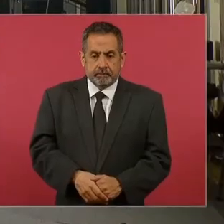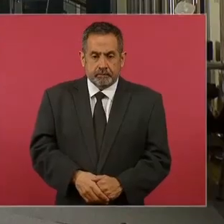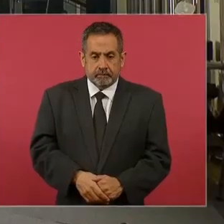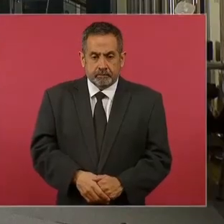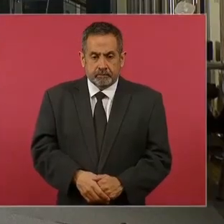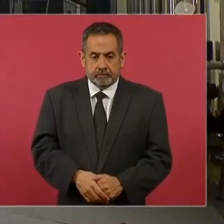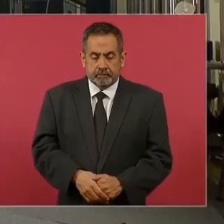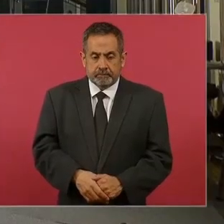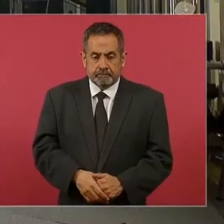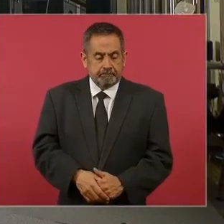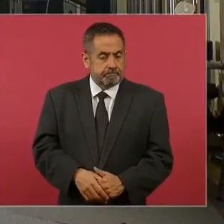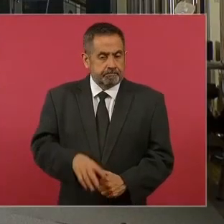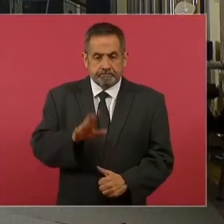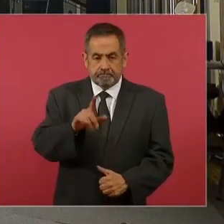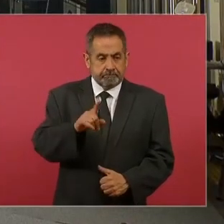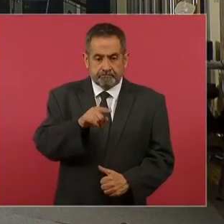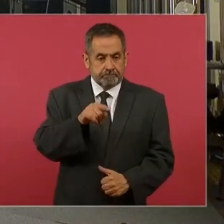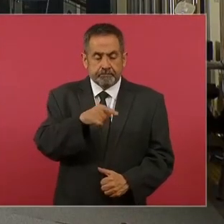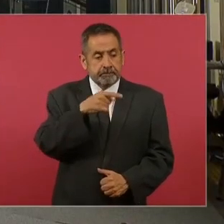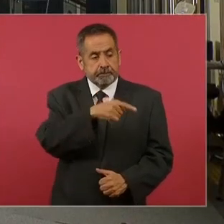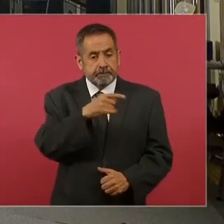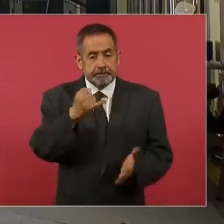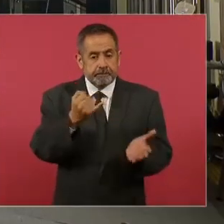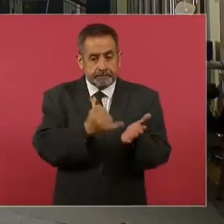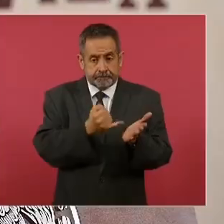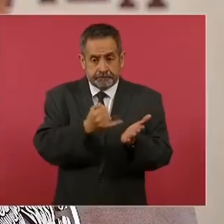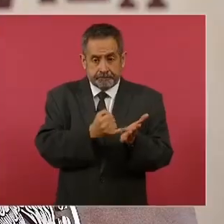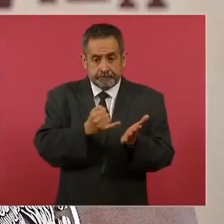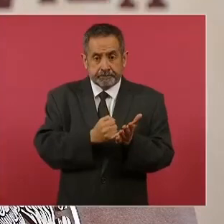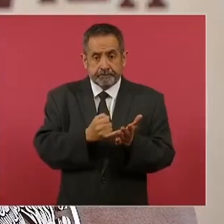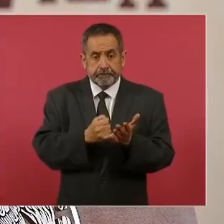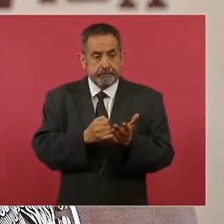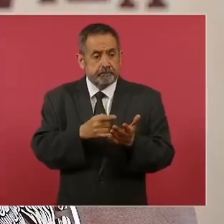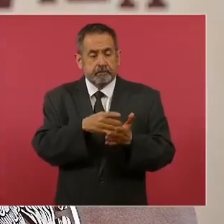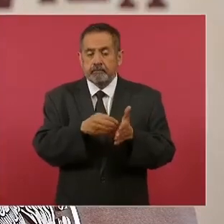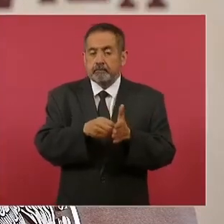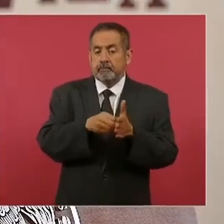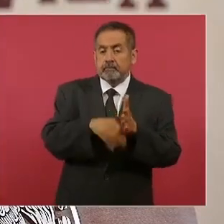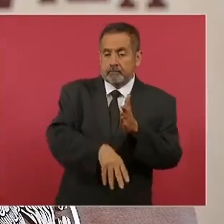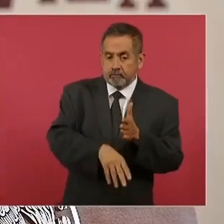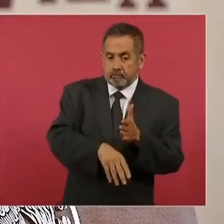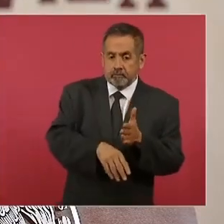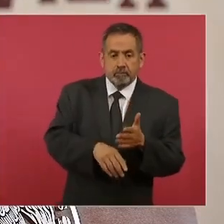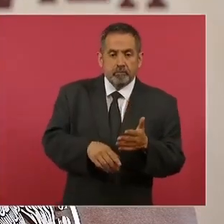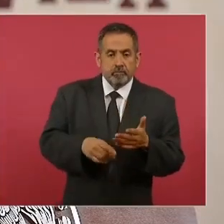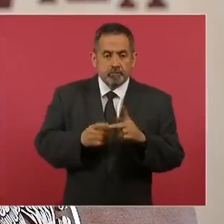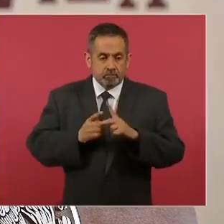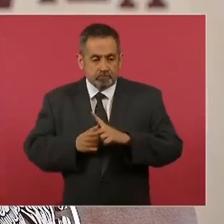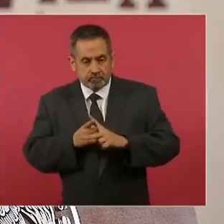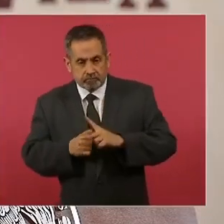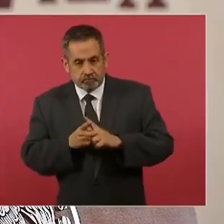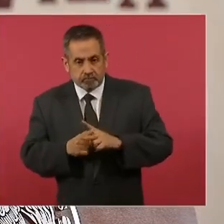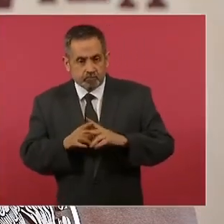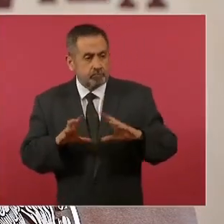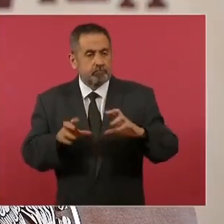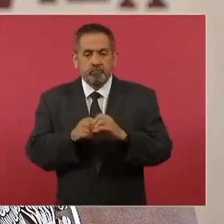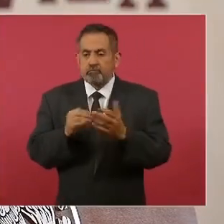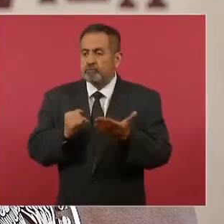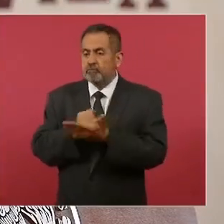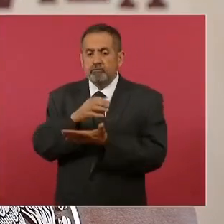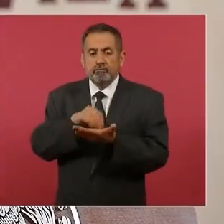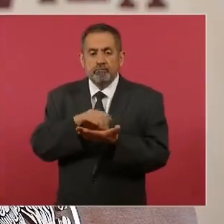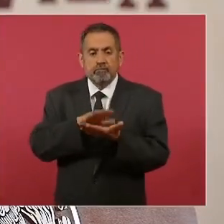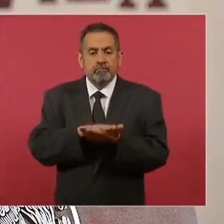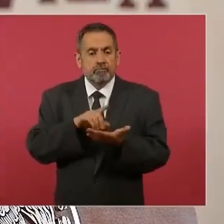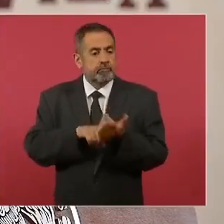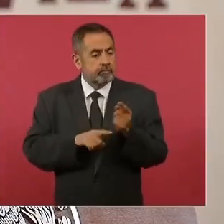La actualización, el monto de los impuestos omitidos, lo que se cuantificó o se determinó al